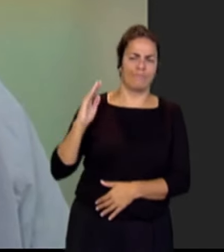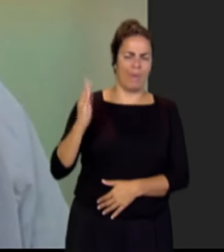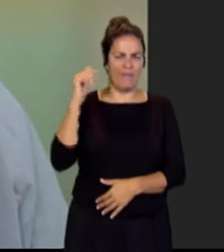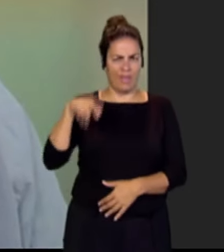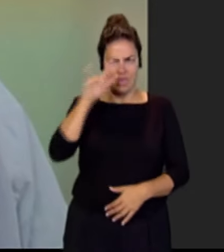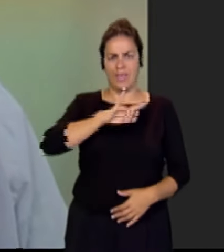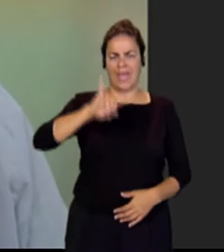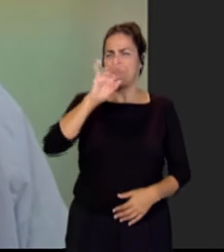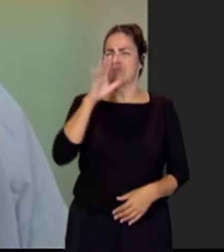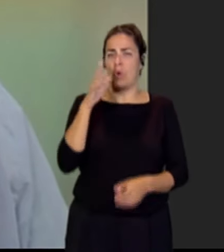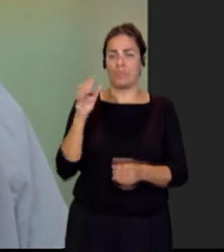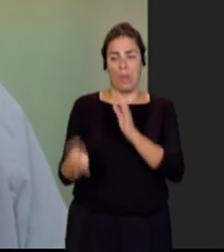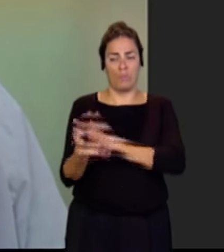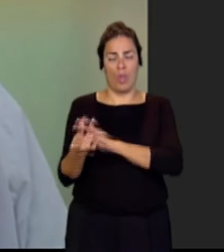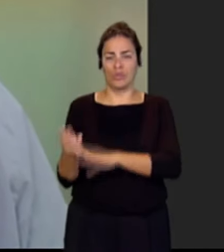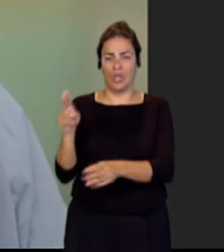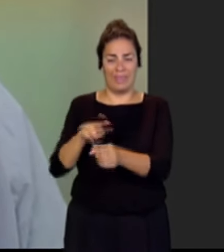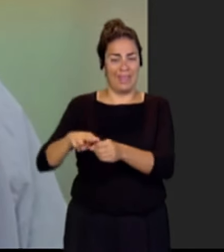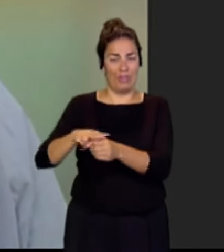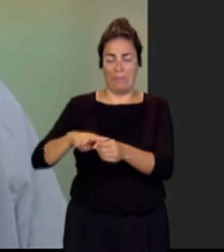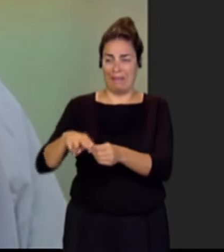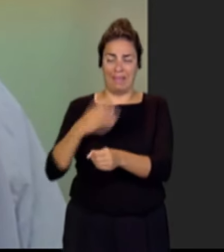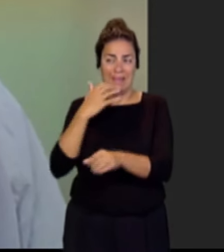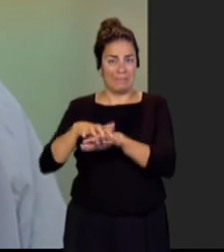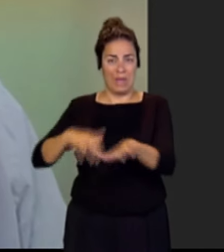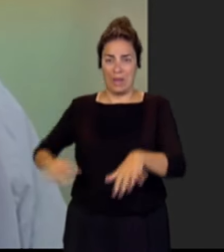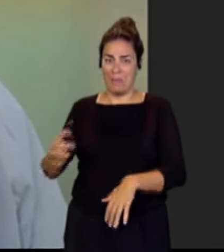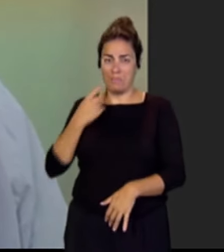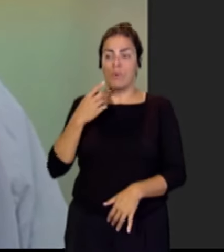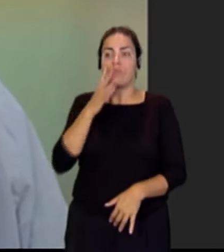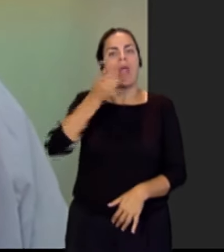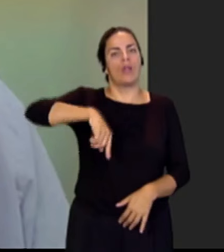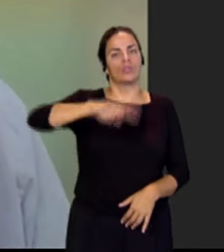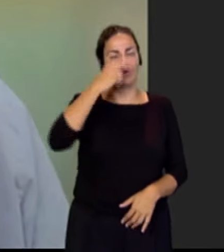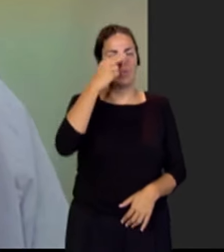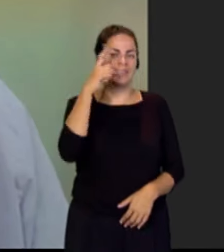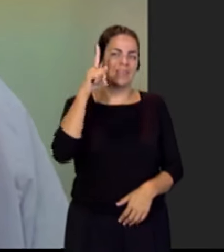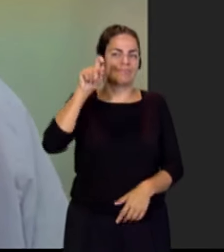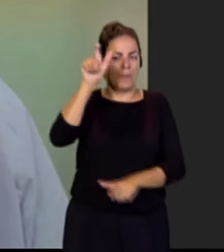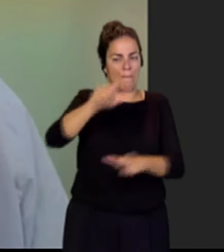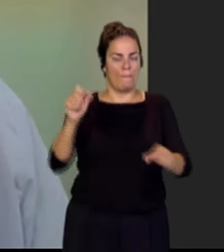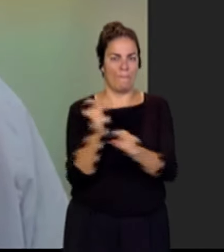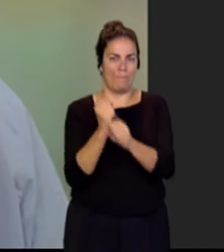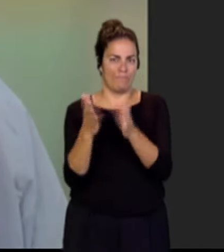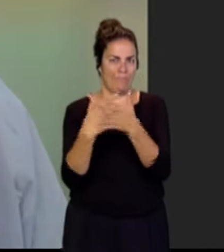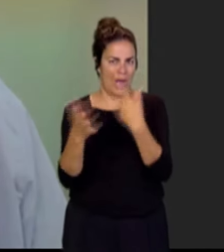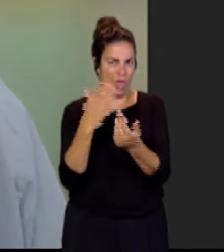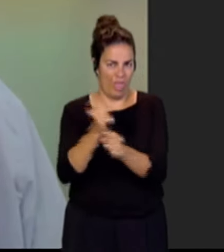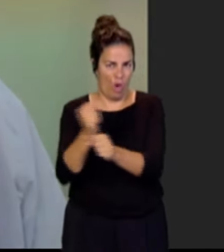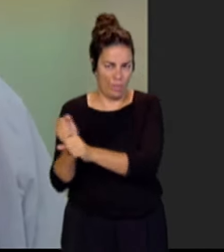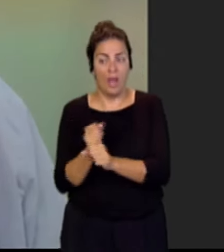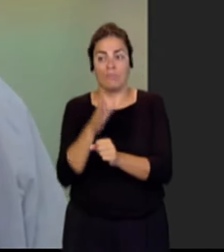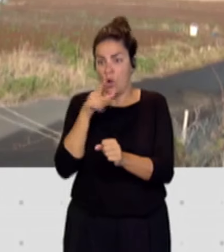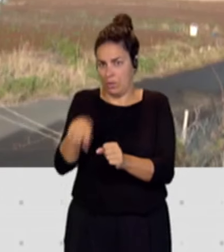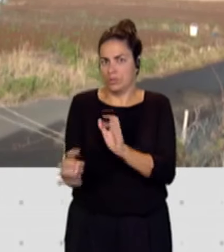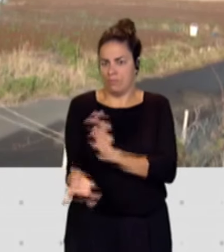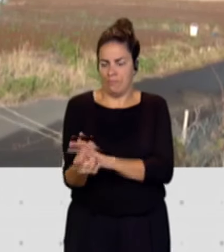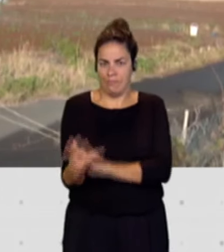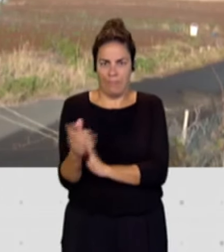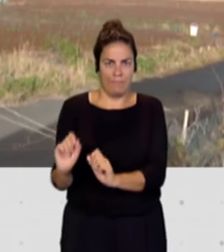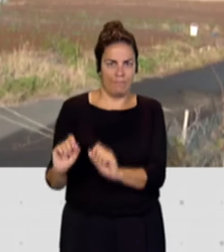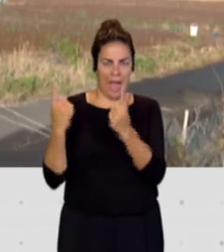producción de tomate que es lo que más mano de obra interesa a nosotros la mano de obra es lo que más mano de obra genera